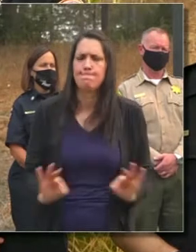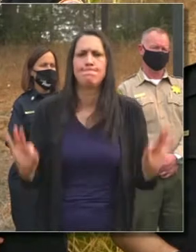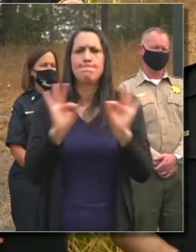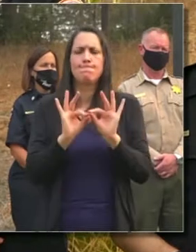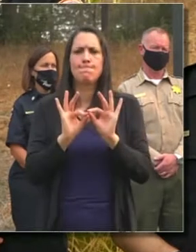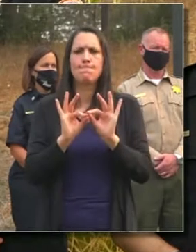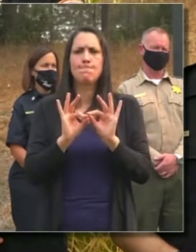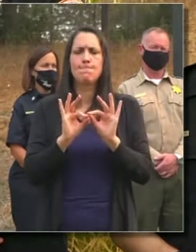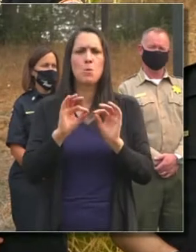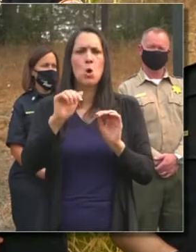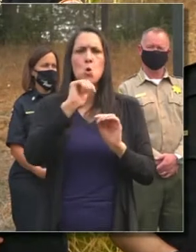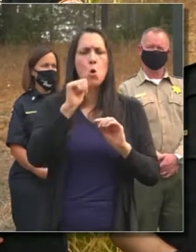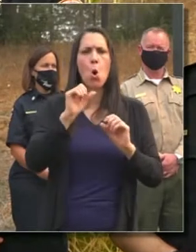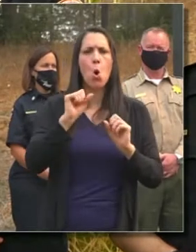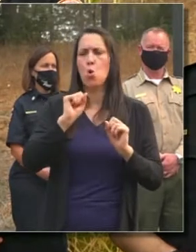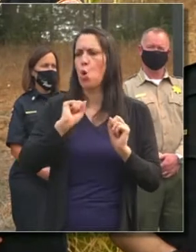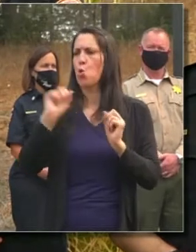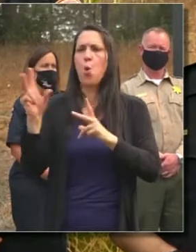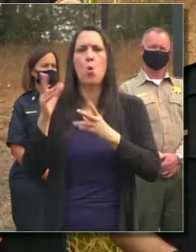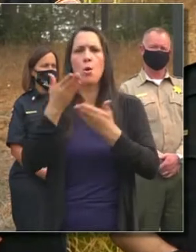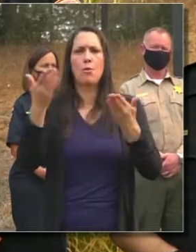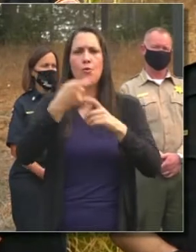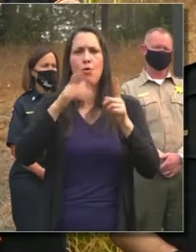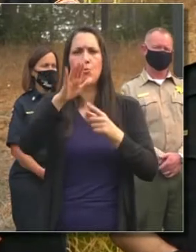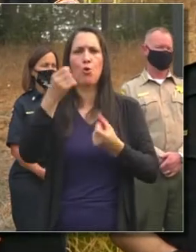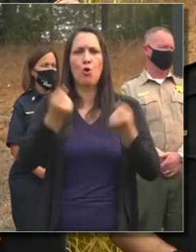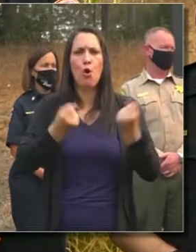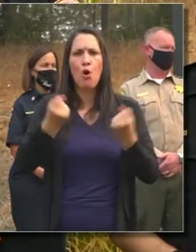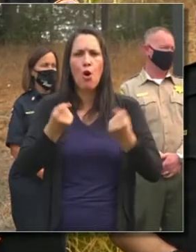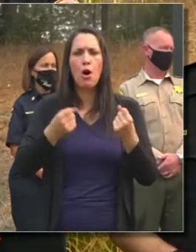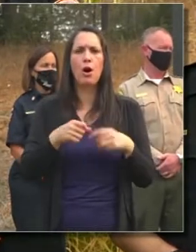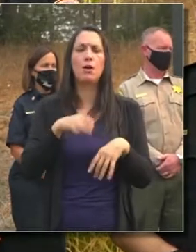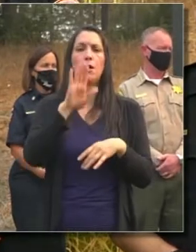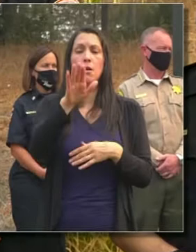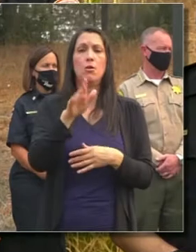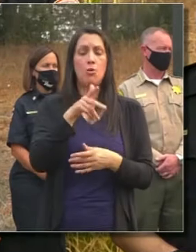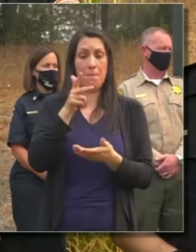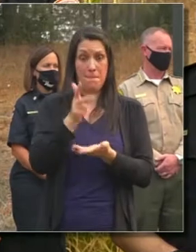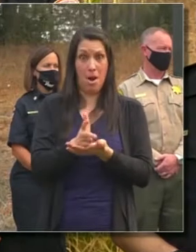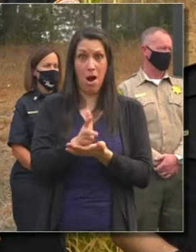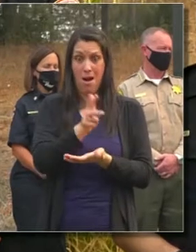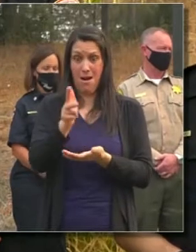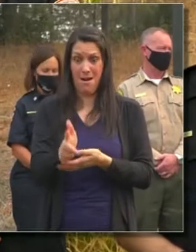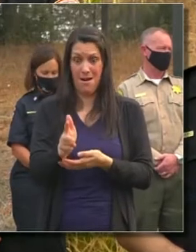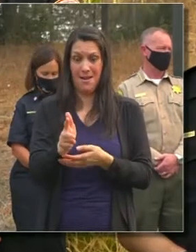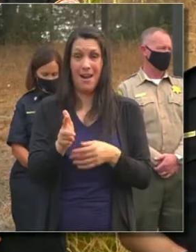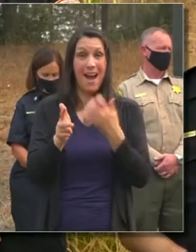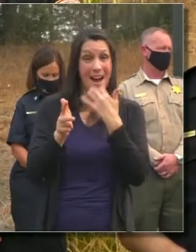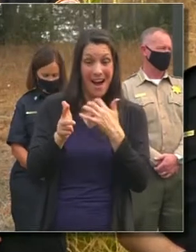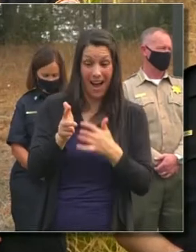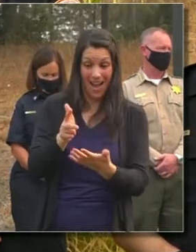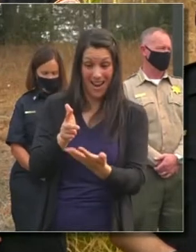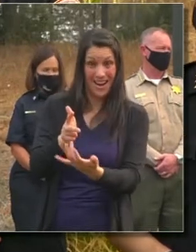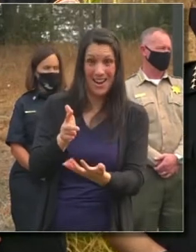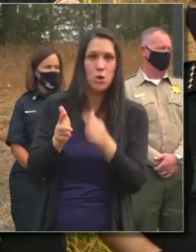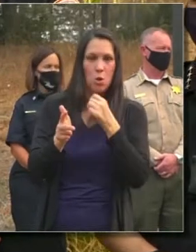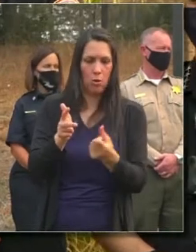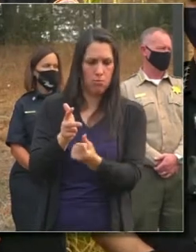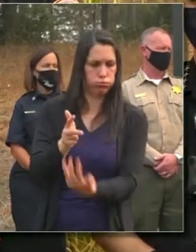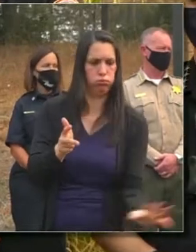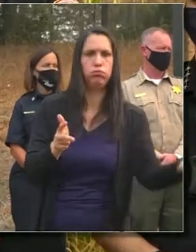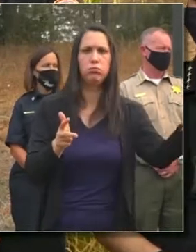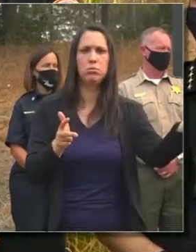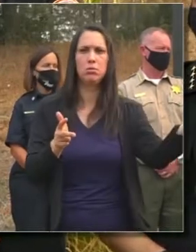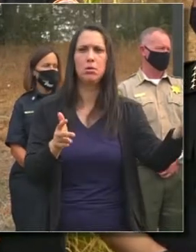que no debe tener un material combustible que eche a través del vehículo y que tenga cuidado dónde está estacionado para que en la parte inferior del vehículo